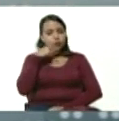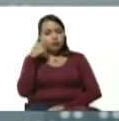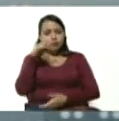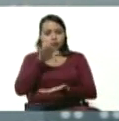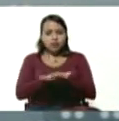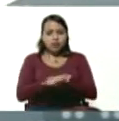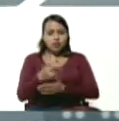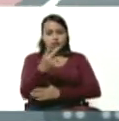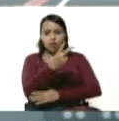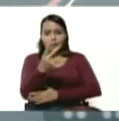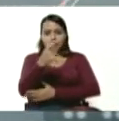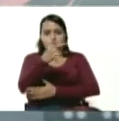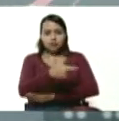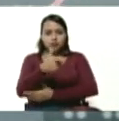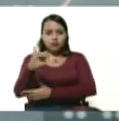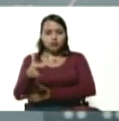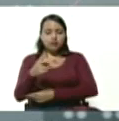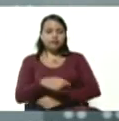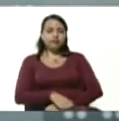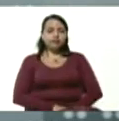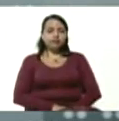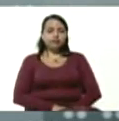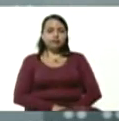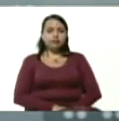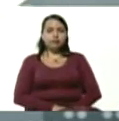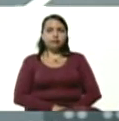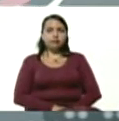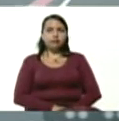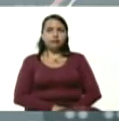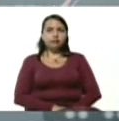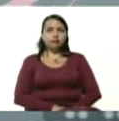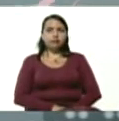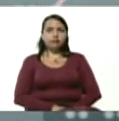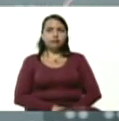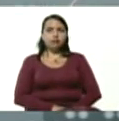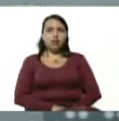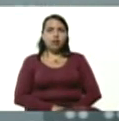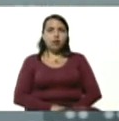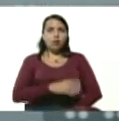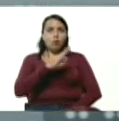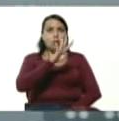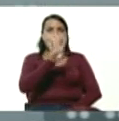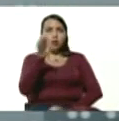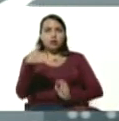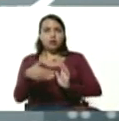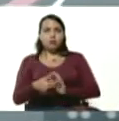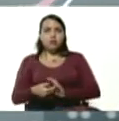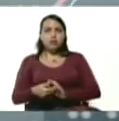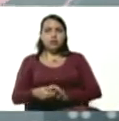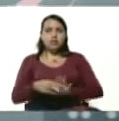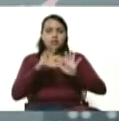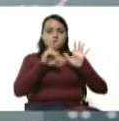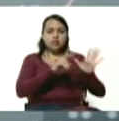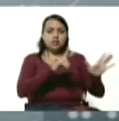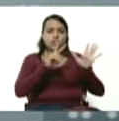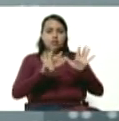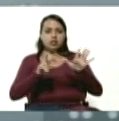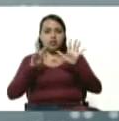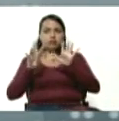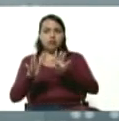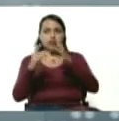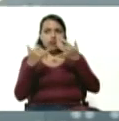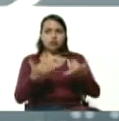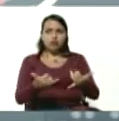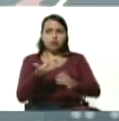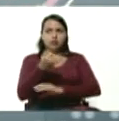de estos dos hermanos. De los 4.779 casos que hasta ahora se